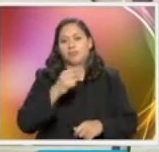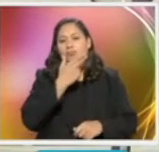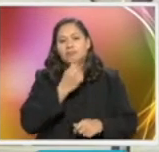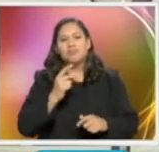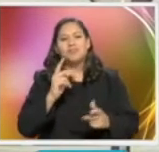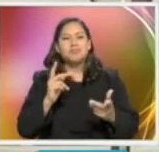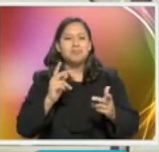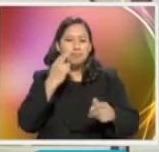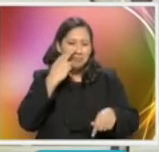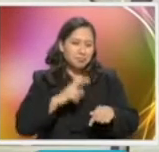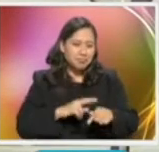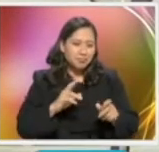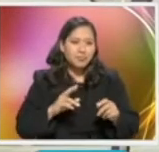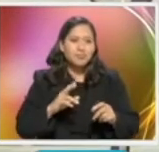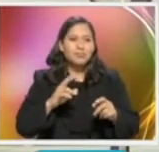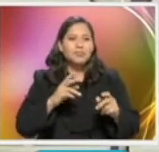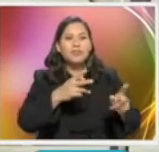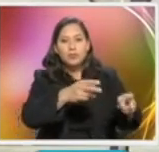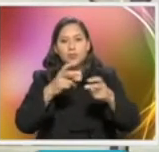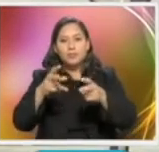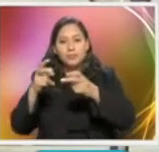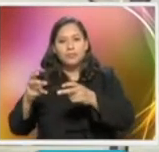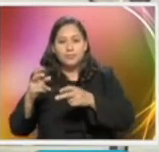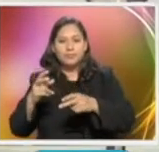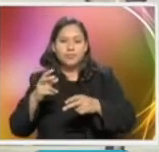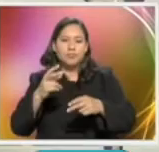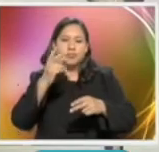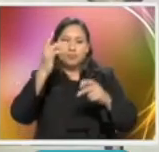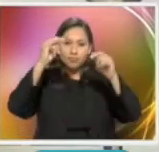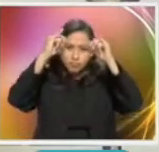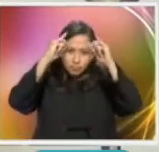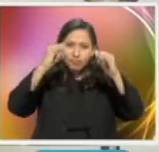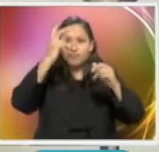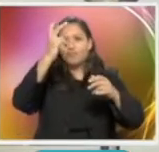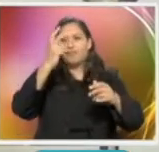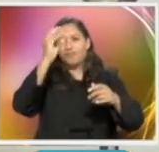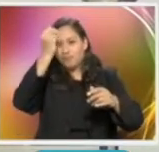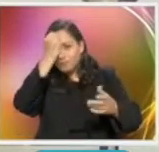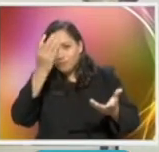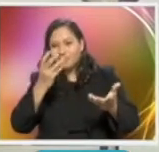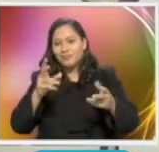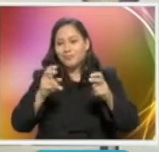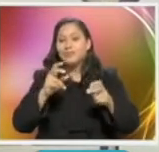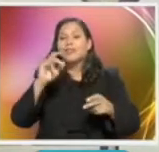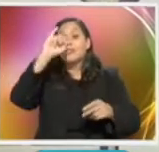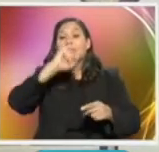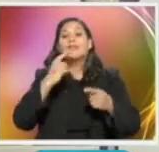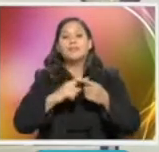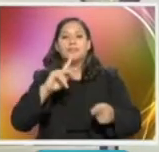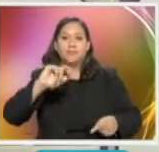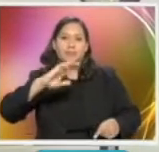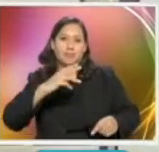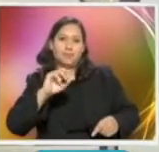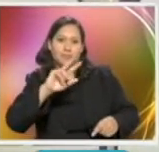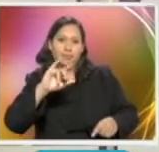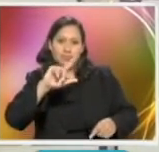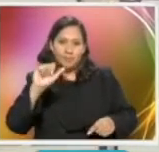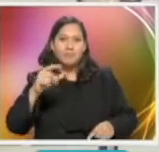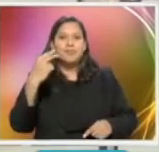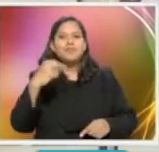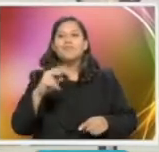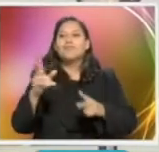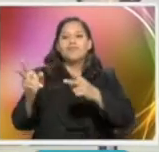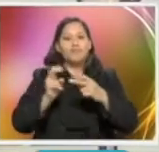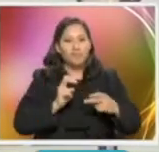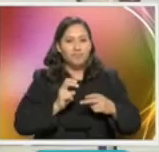eran robadores de ganado, digamos, ladrones de asaltaganado. Y el jefe se llamaba Pancho Villa. Se supone que ahí es de donde él toma